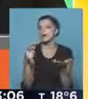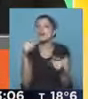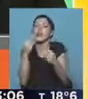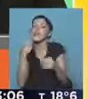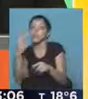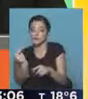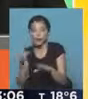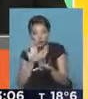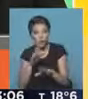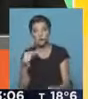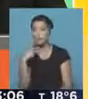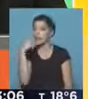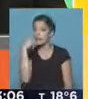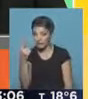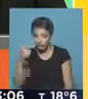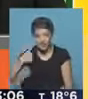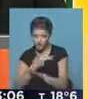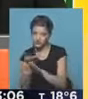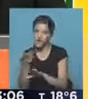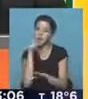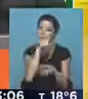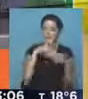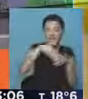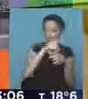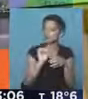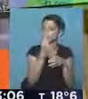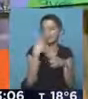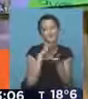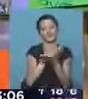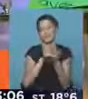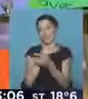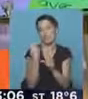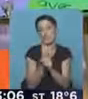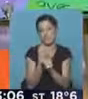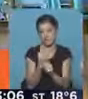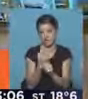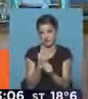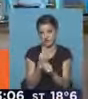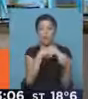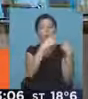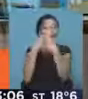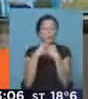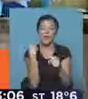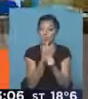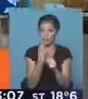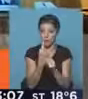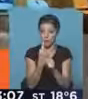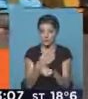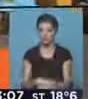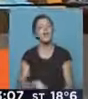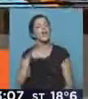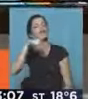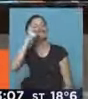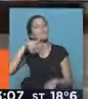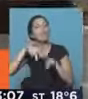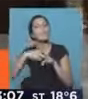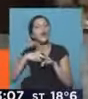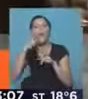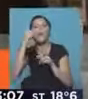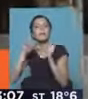cuando la someten a un plebiscito es porque ellos no pudieron. Esto ya no tiene que ver estrictamente con la herramienta, sino con un país en donde se está está esperando un plebiscito